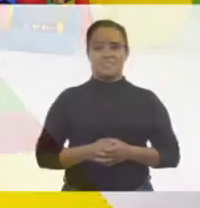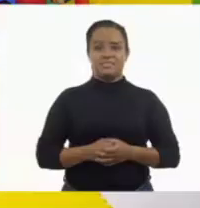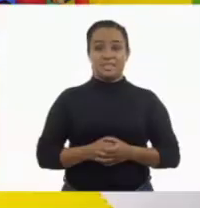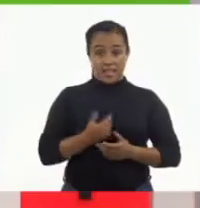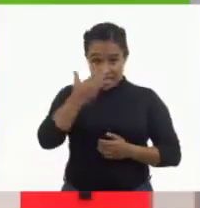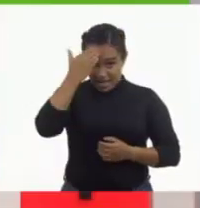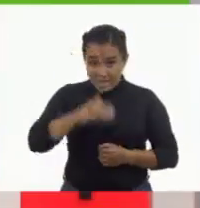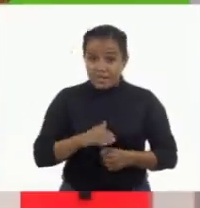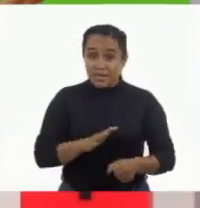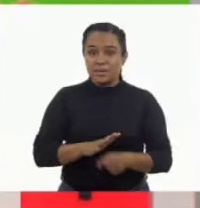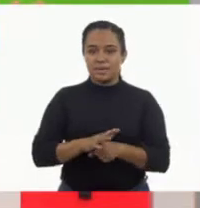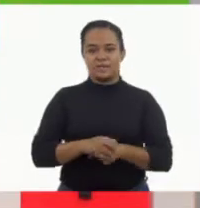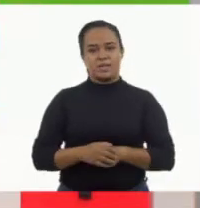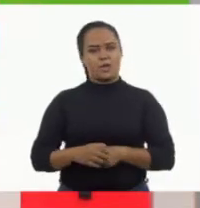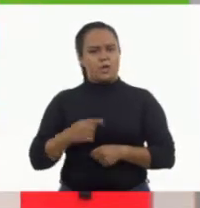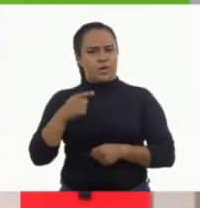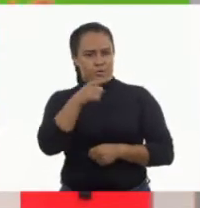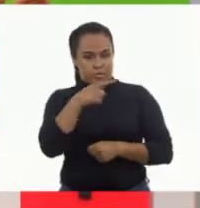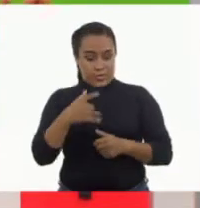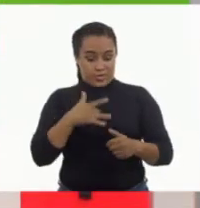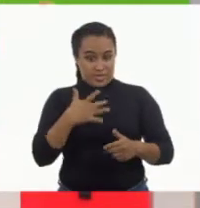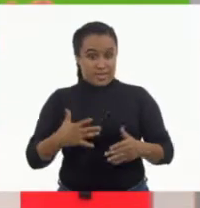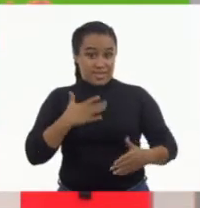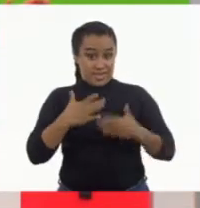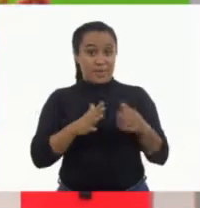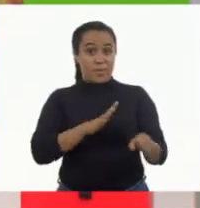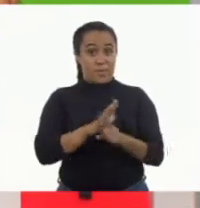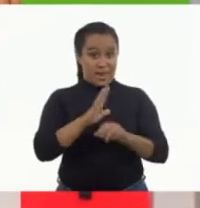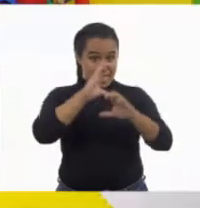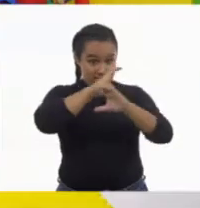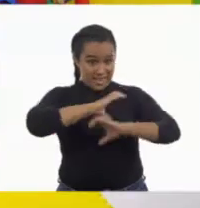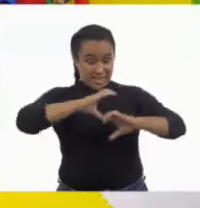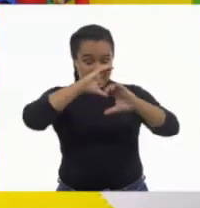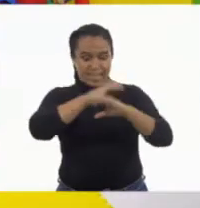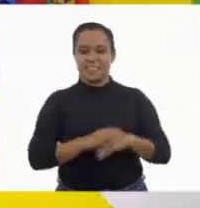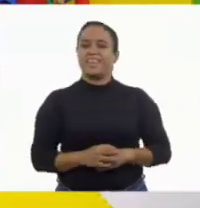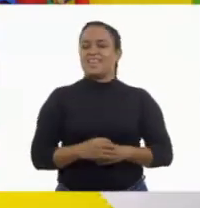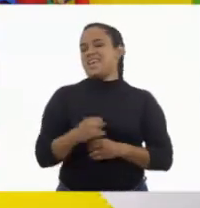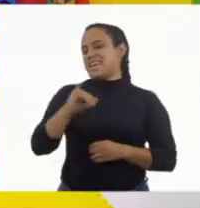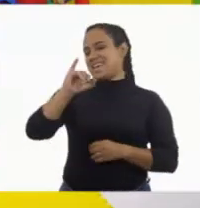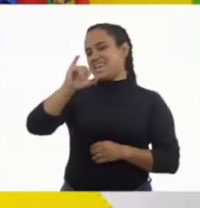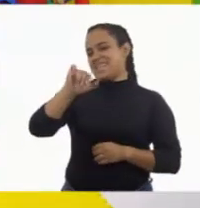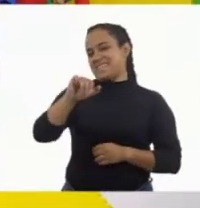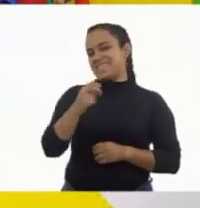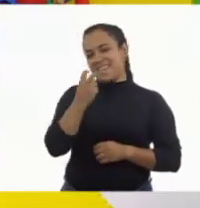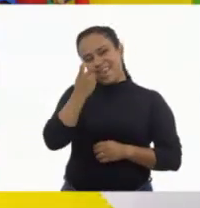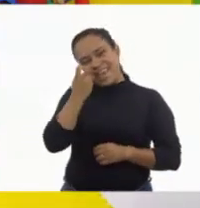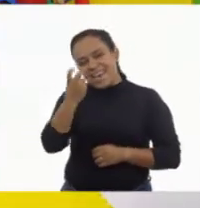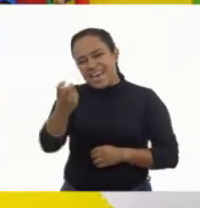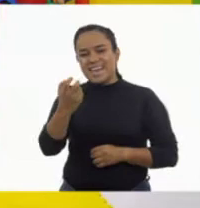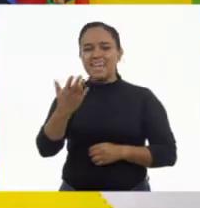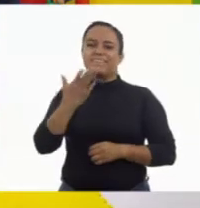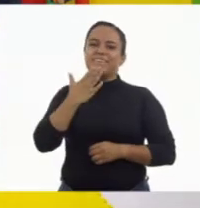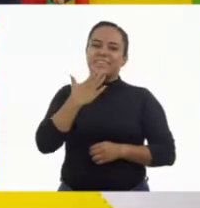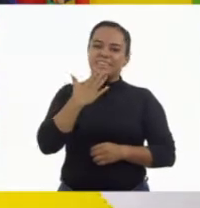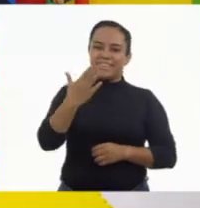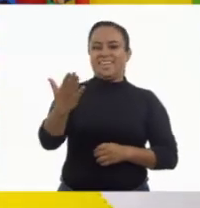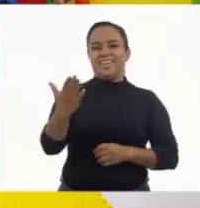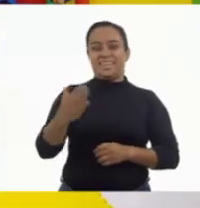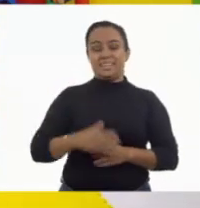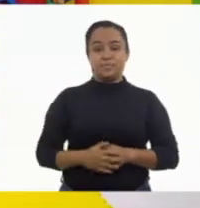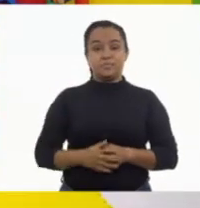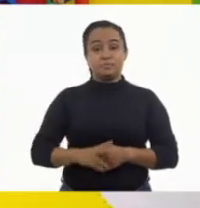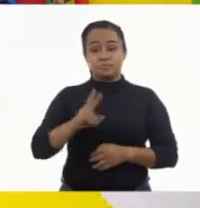¿Sabes qué es? ¿Esto que te provoca alegría es cantar? ¡Exacto! ¡Muy bien!